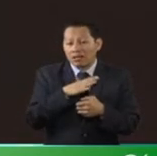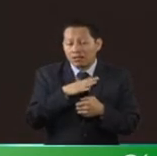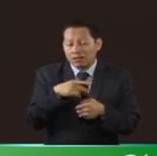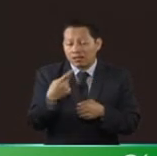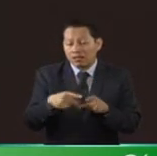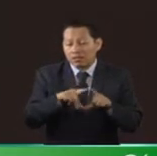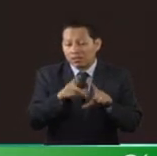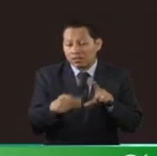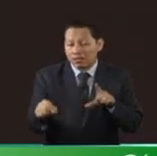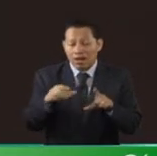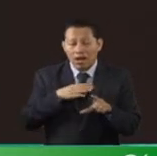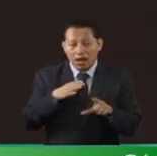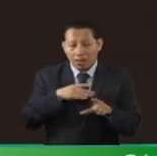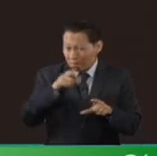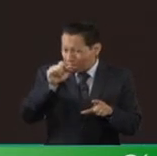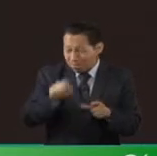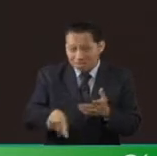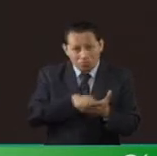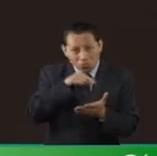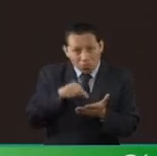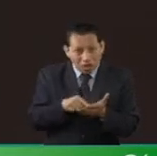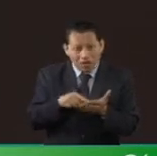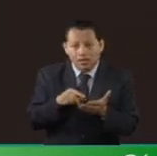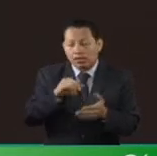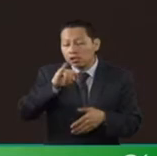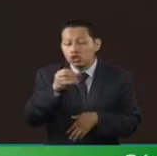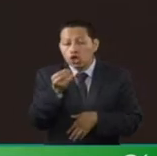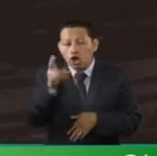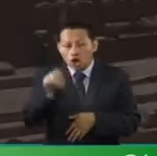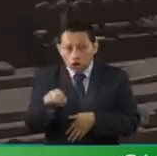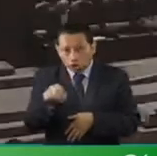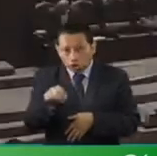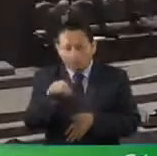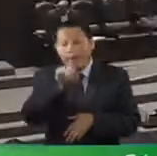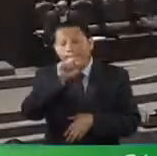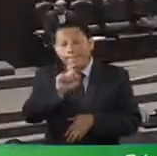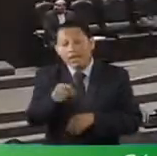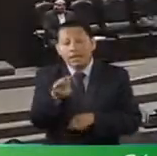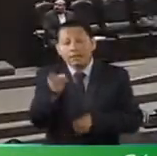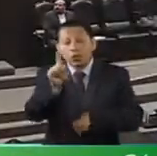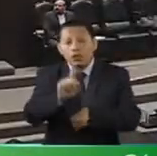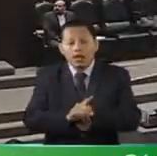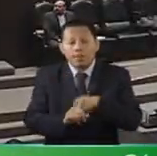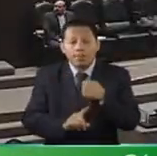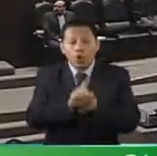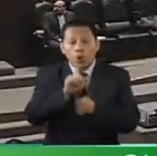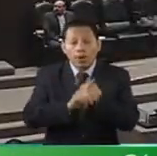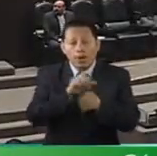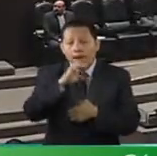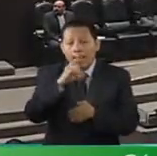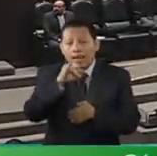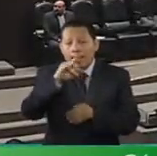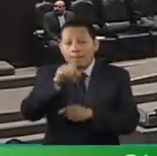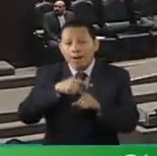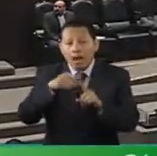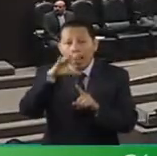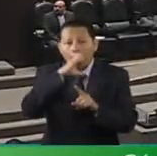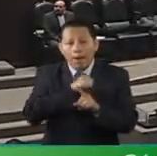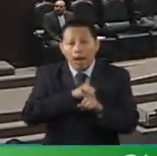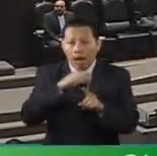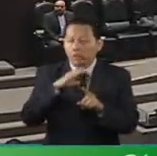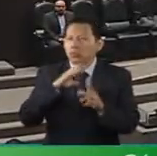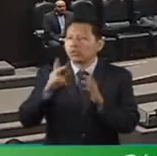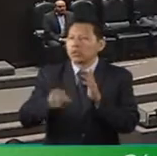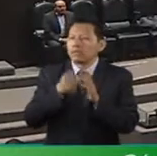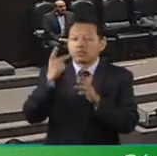nuestro país azotar en el mismo lugar con John, el mismo día en el que la crisis climática ha generado otro fenómeno climatológico